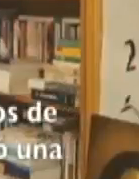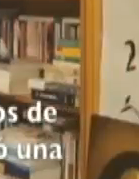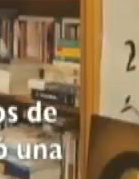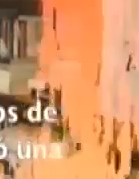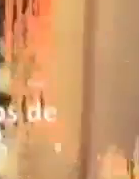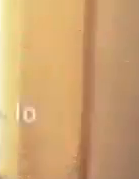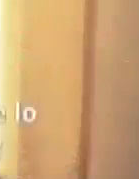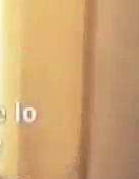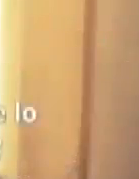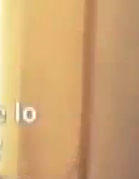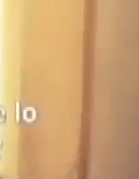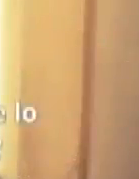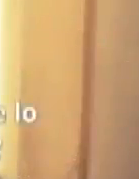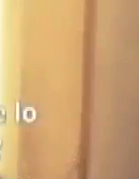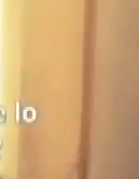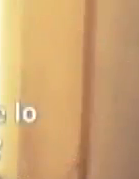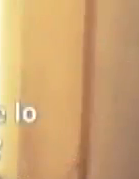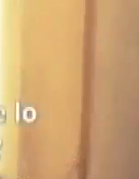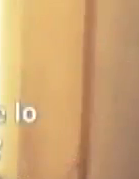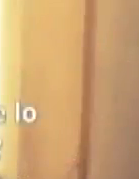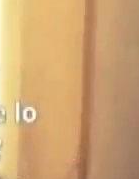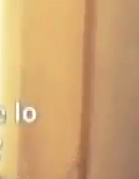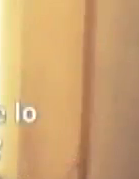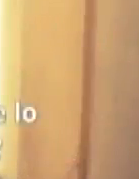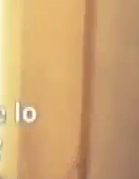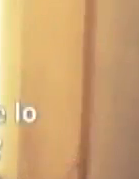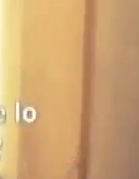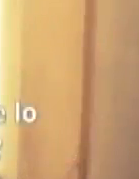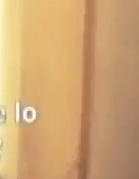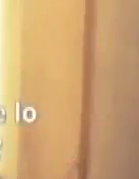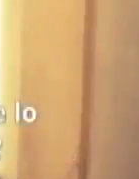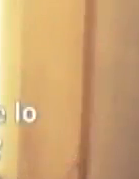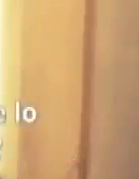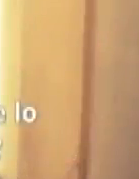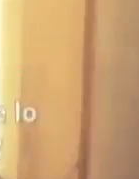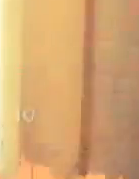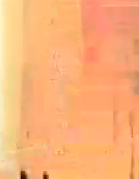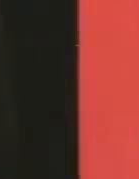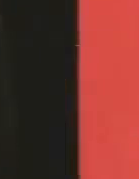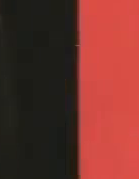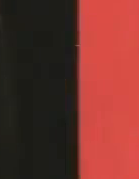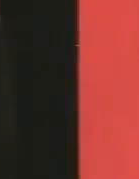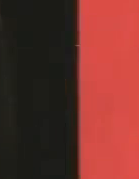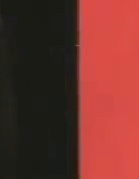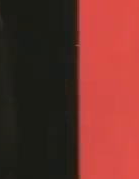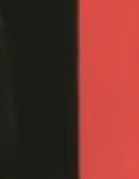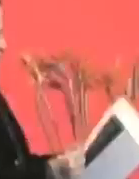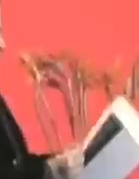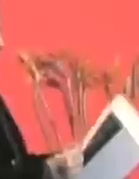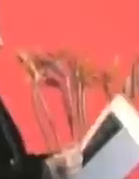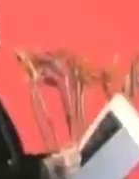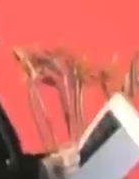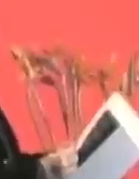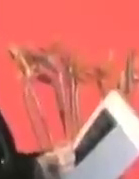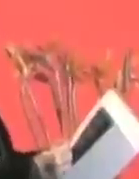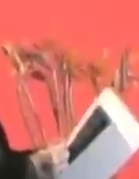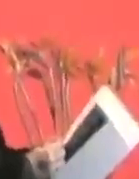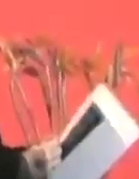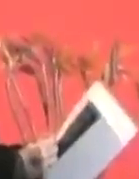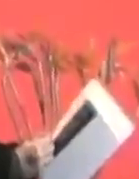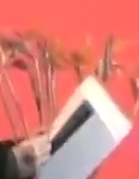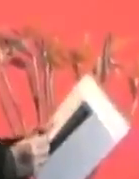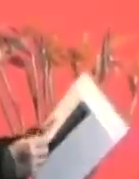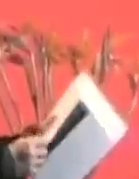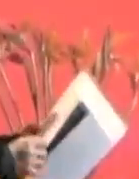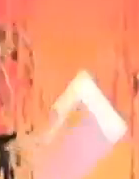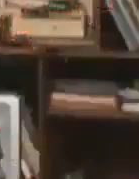Dorlochoyata. Tocón a mí por saco, lo cual me hacía ponevo sin di mal. Atrás, el eco